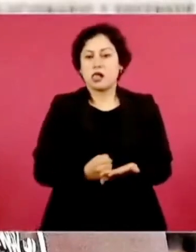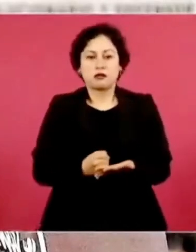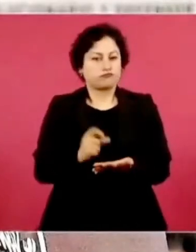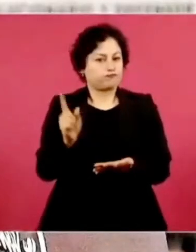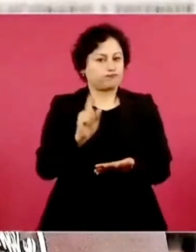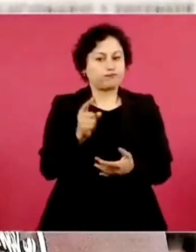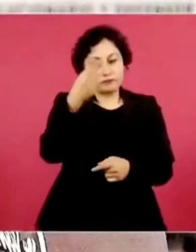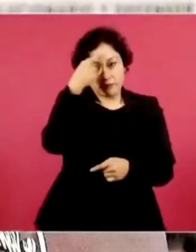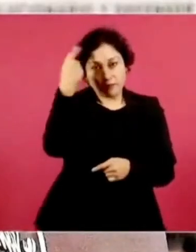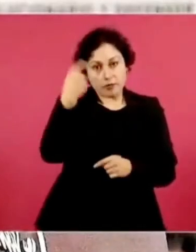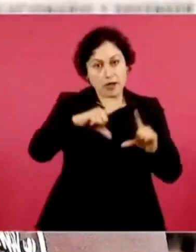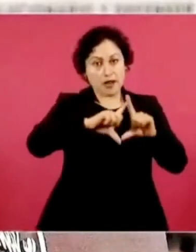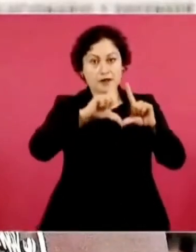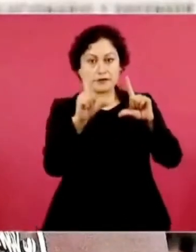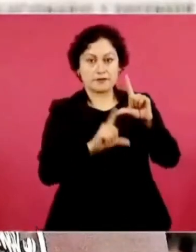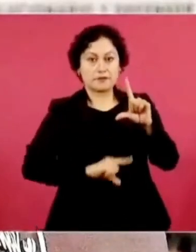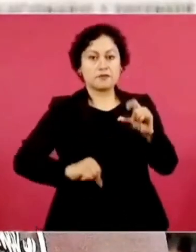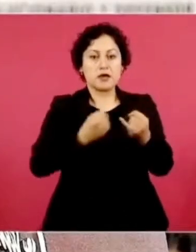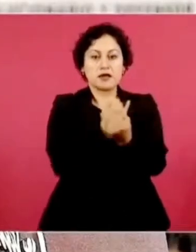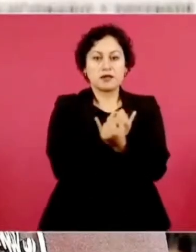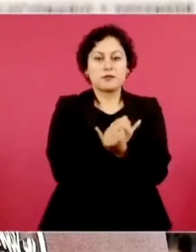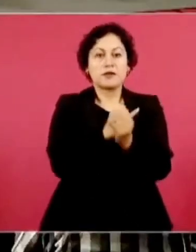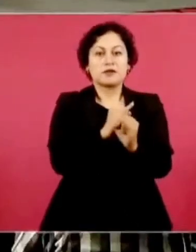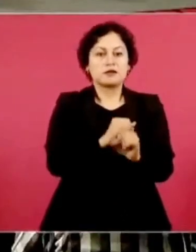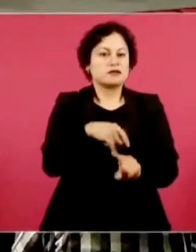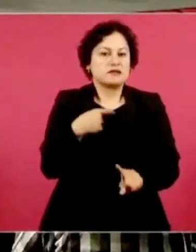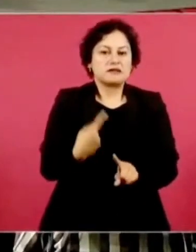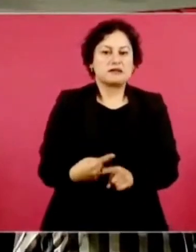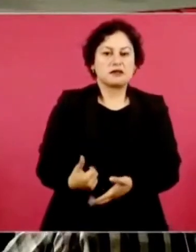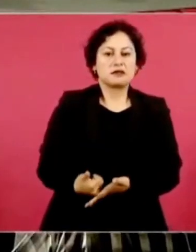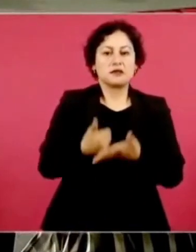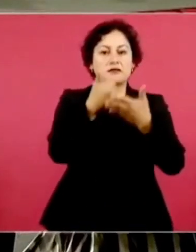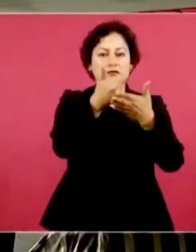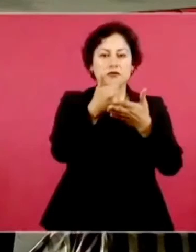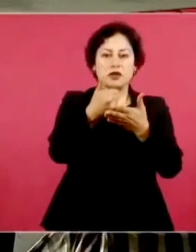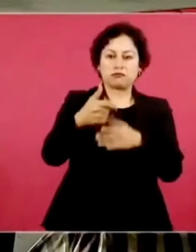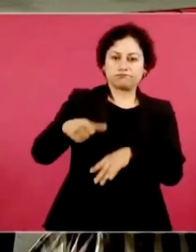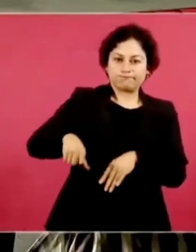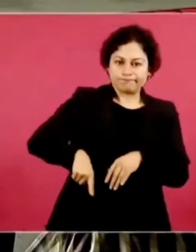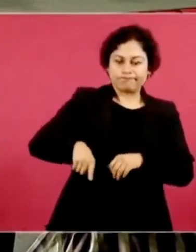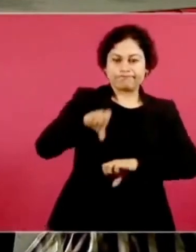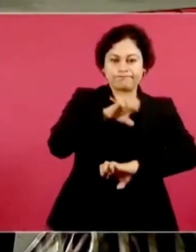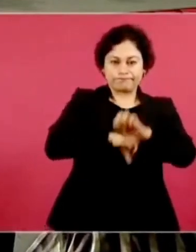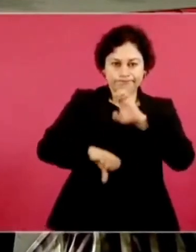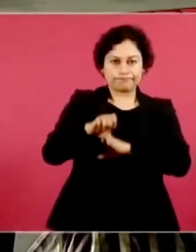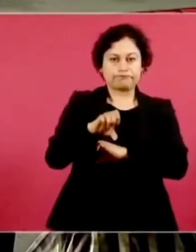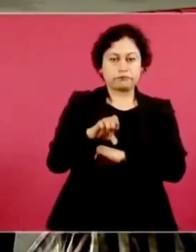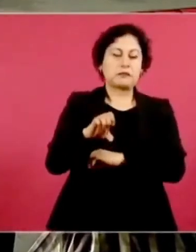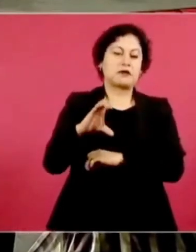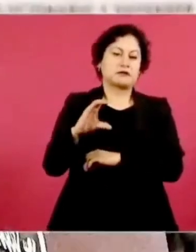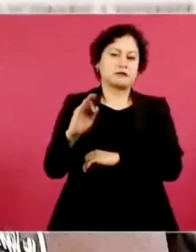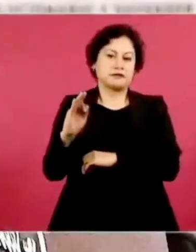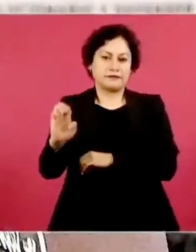soberanía energética mediante la empresa pública del Estado. Con lo anterior,